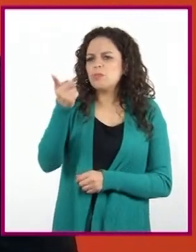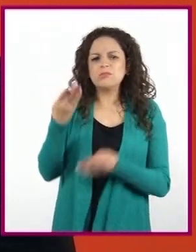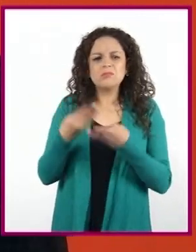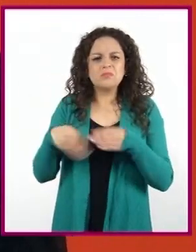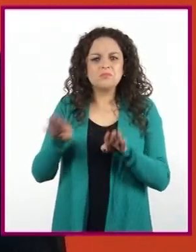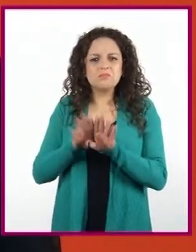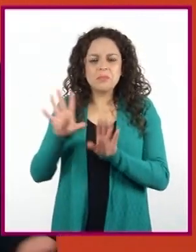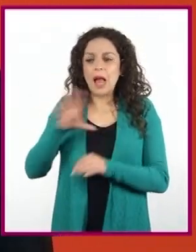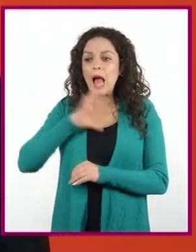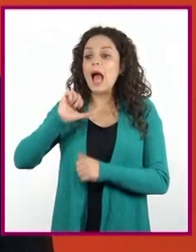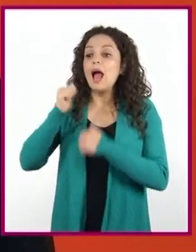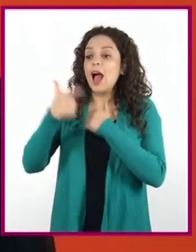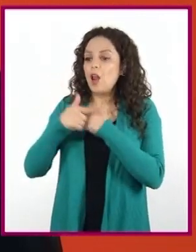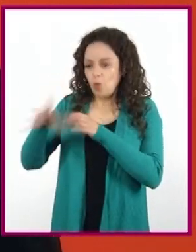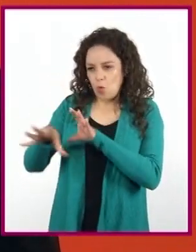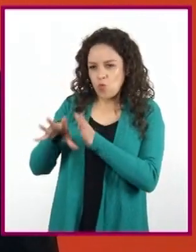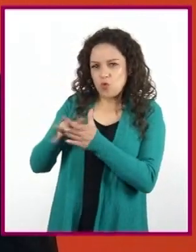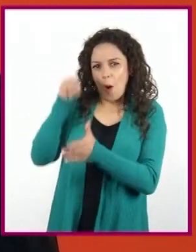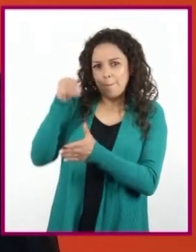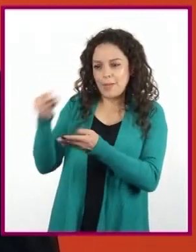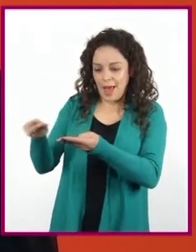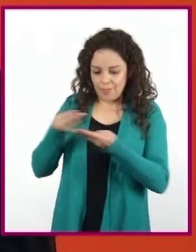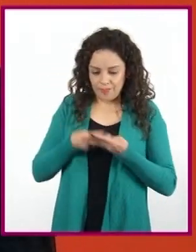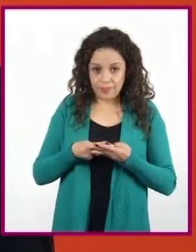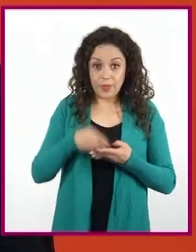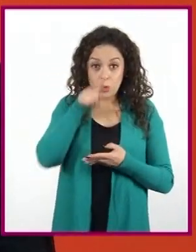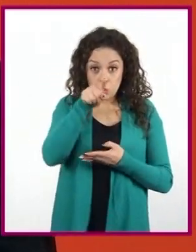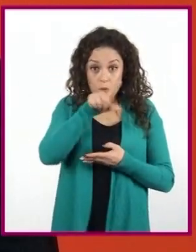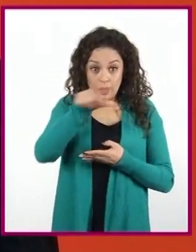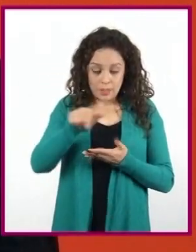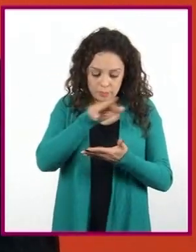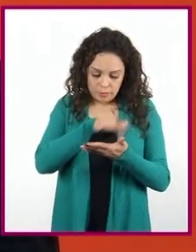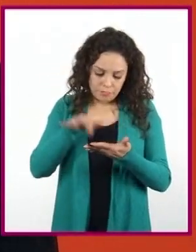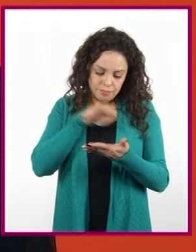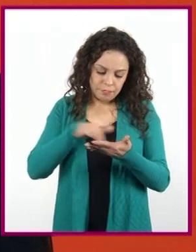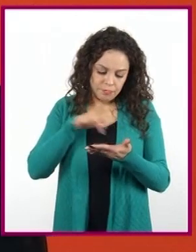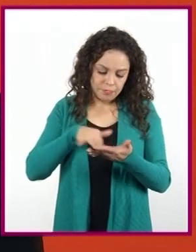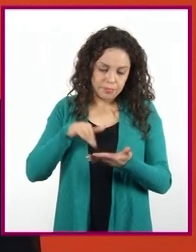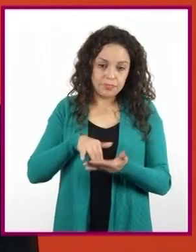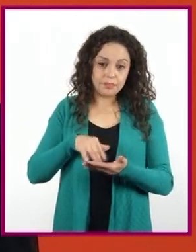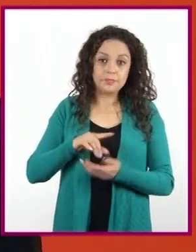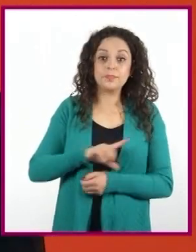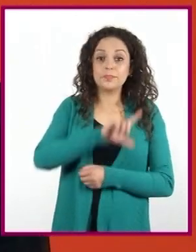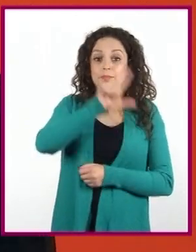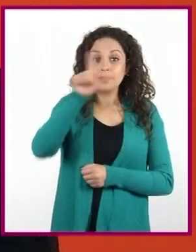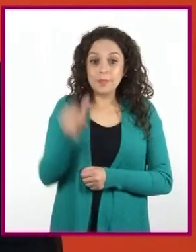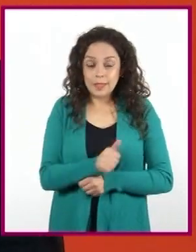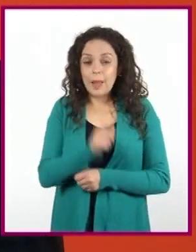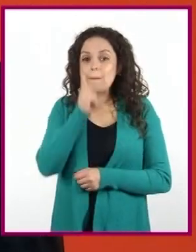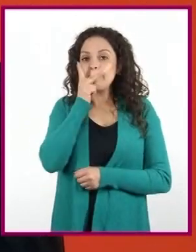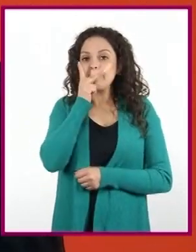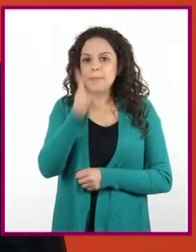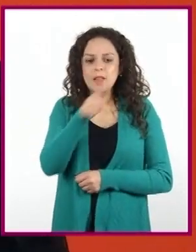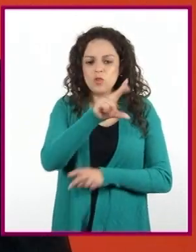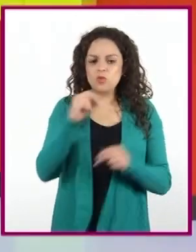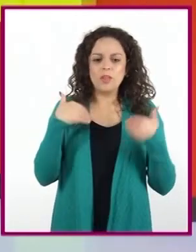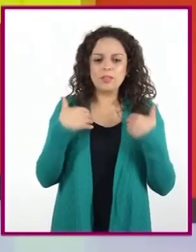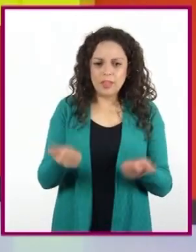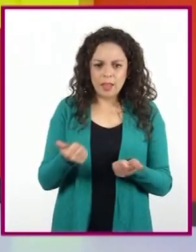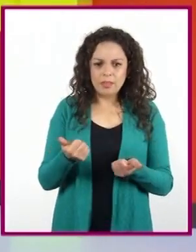alguno. Luego, léanlo. Después de esta sesión y busquen aquellas palabras que no